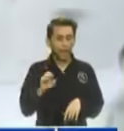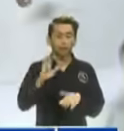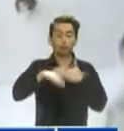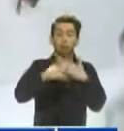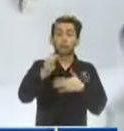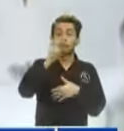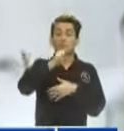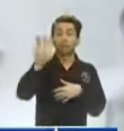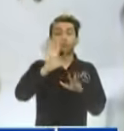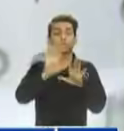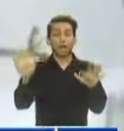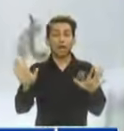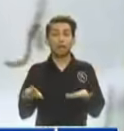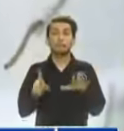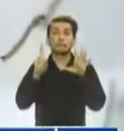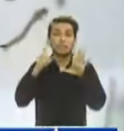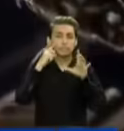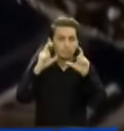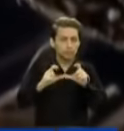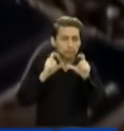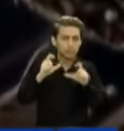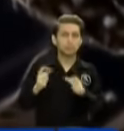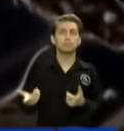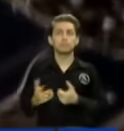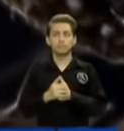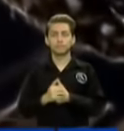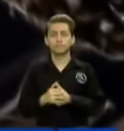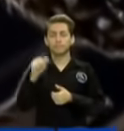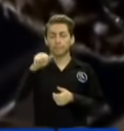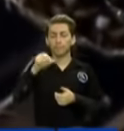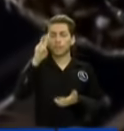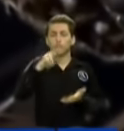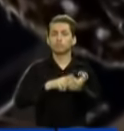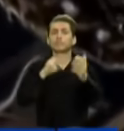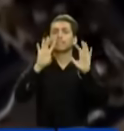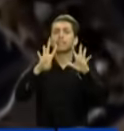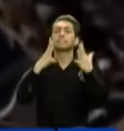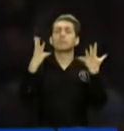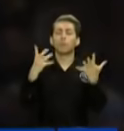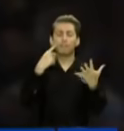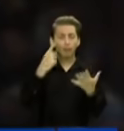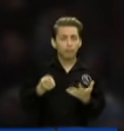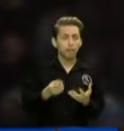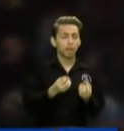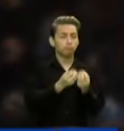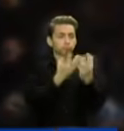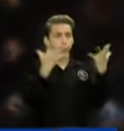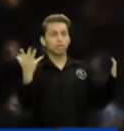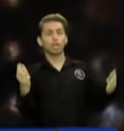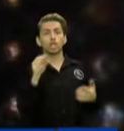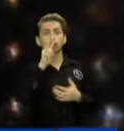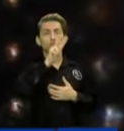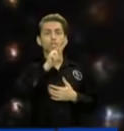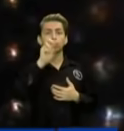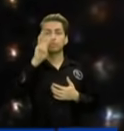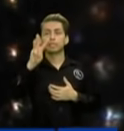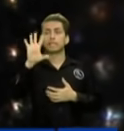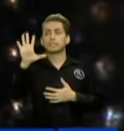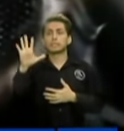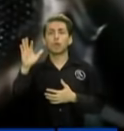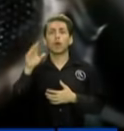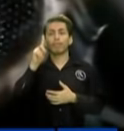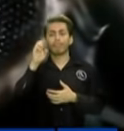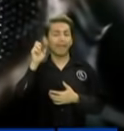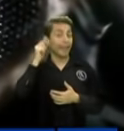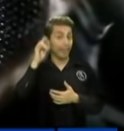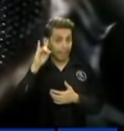6 se encuentran bajo investigación. Durante el 2019 se investigaron 235 casos de dengue grave, según los datos de la